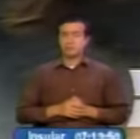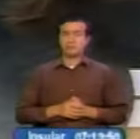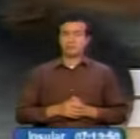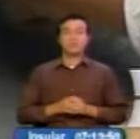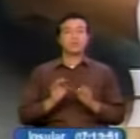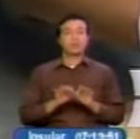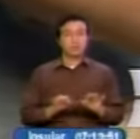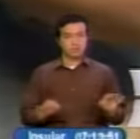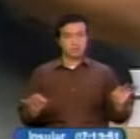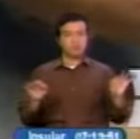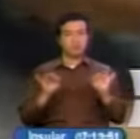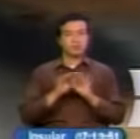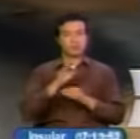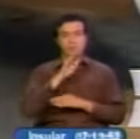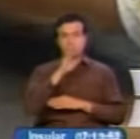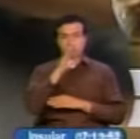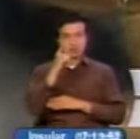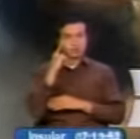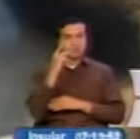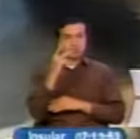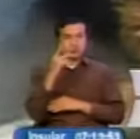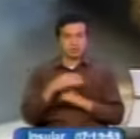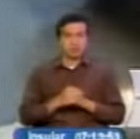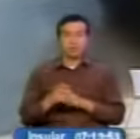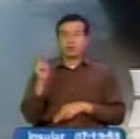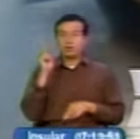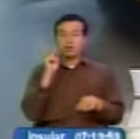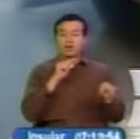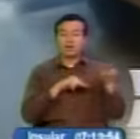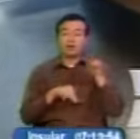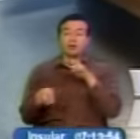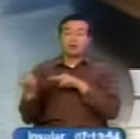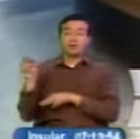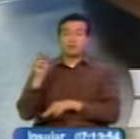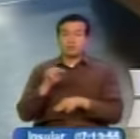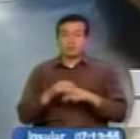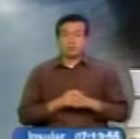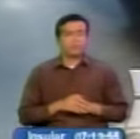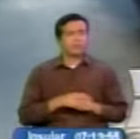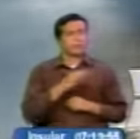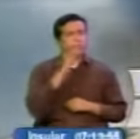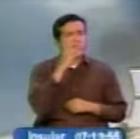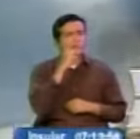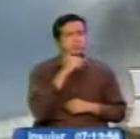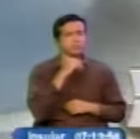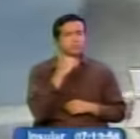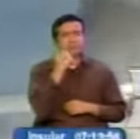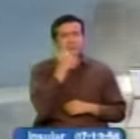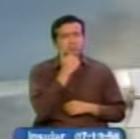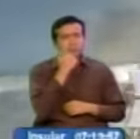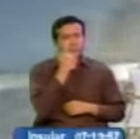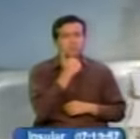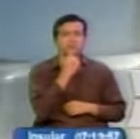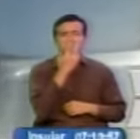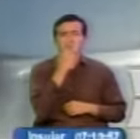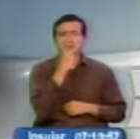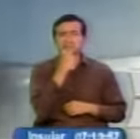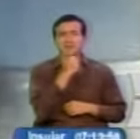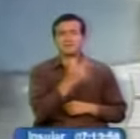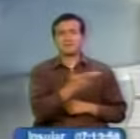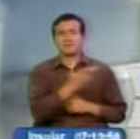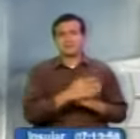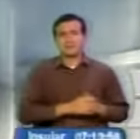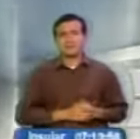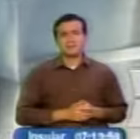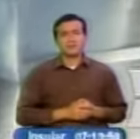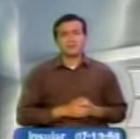Es importante realizarlo esto, esta evaluación. Es muy dócil, ¿no? Ajá, es muy tierna y que en realidad